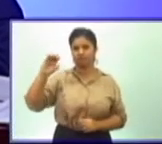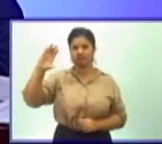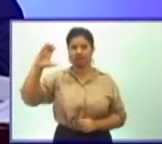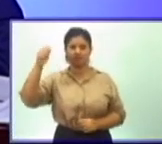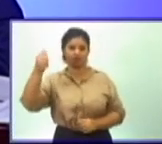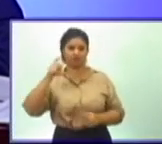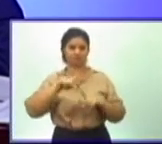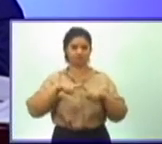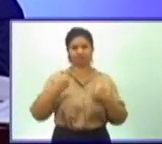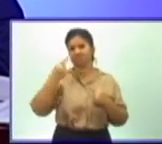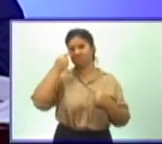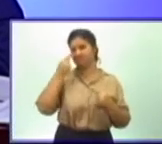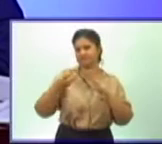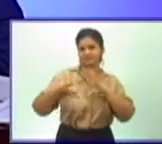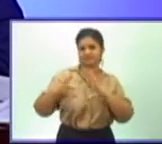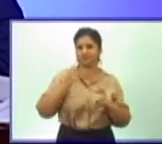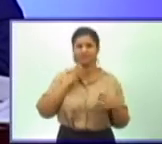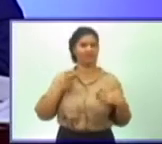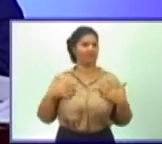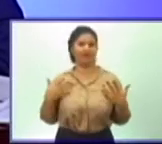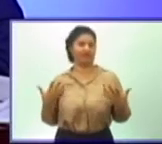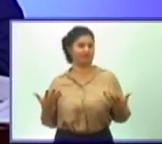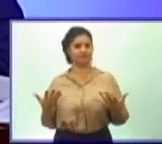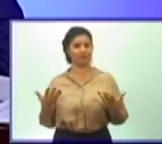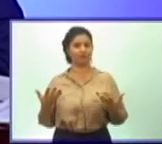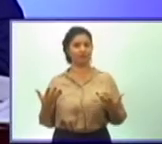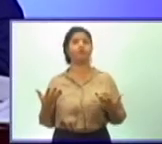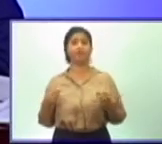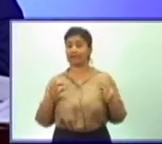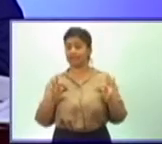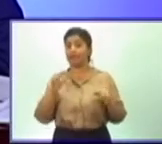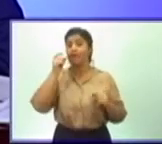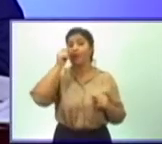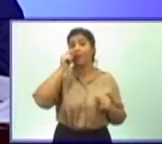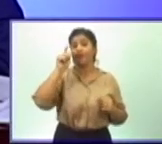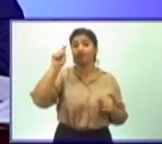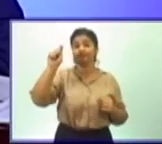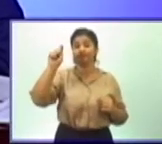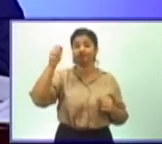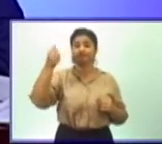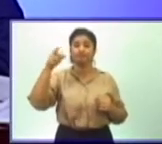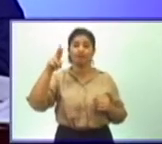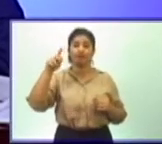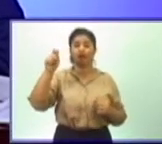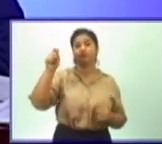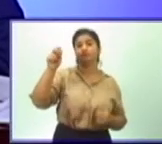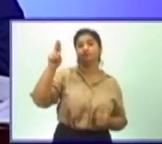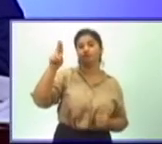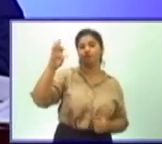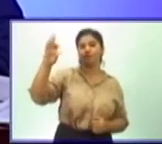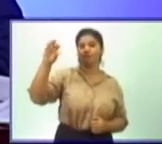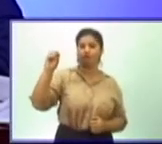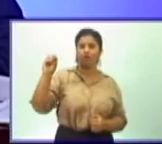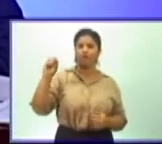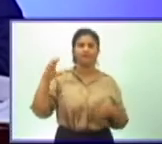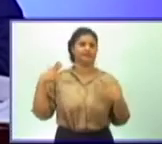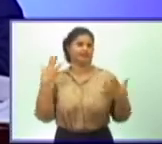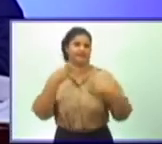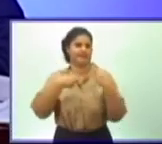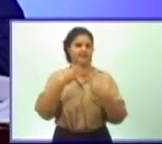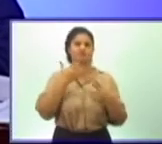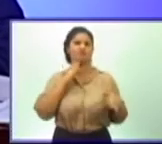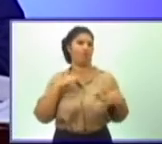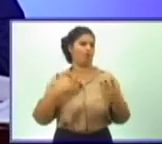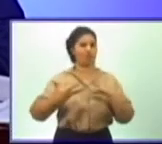de modelo imperecedero. Tartufo ha quedado inmortalizado para siempre. Entonces yo